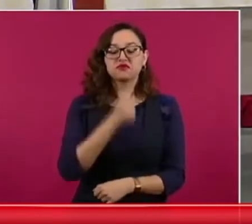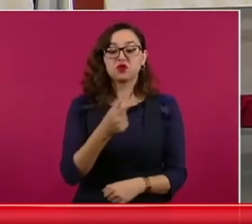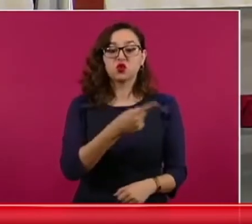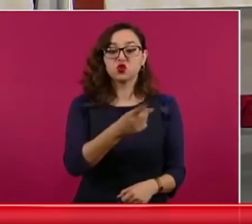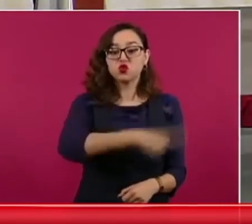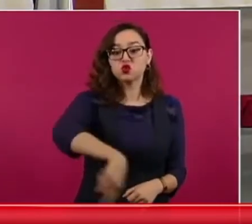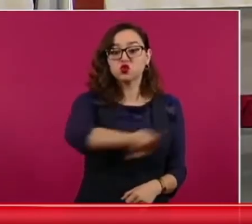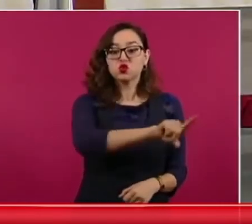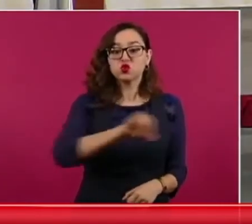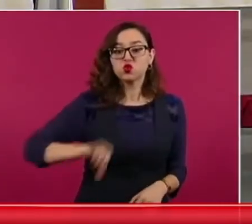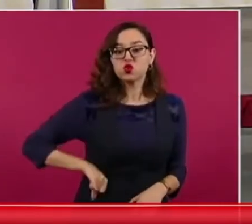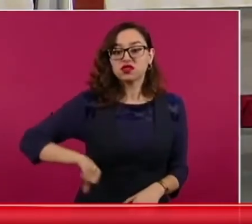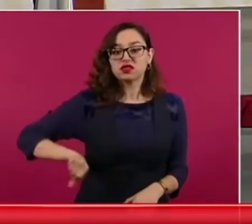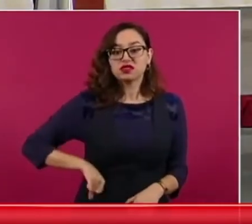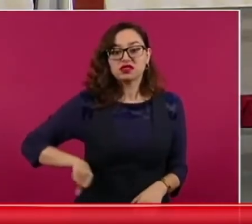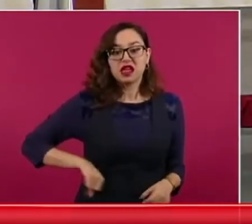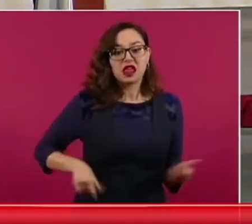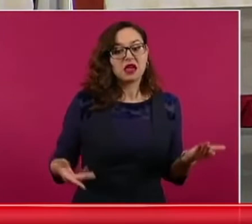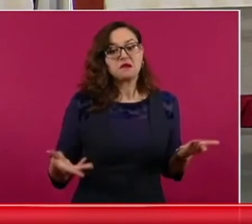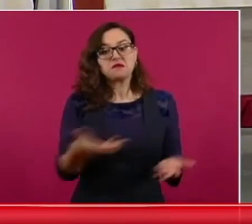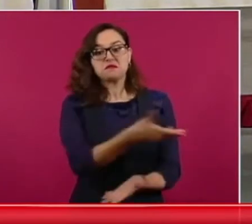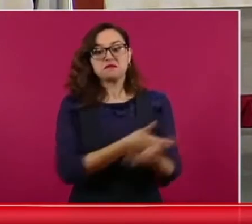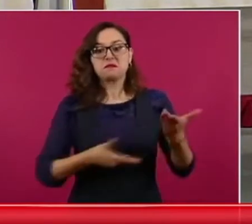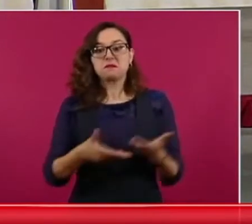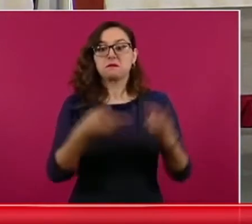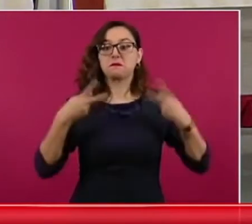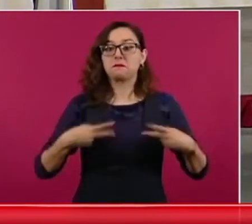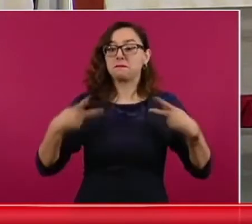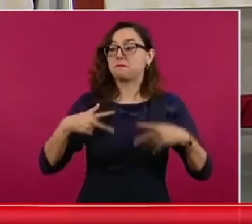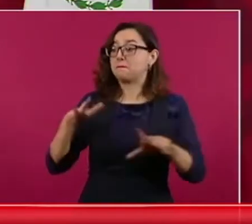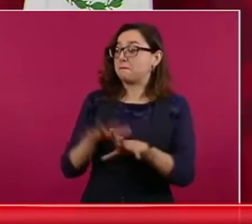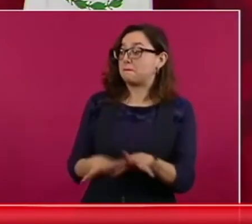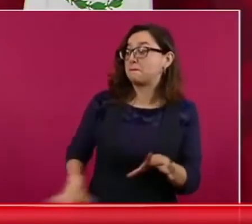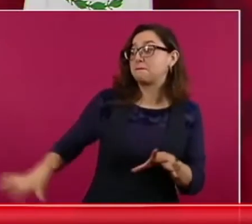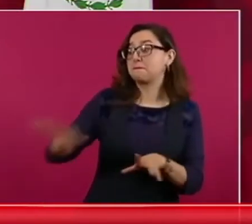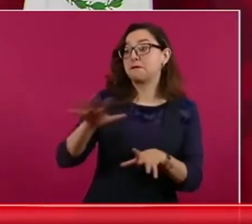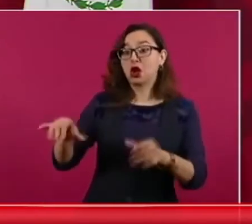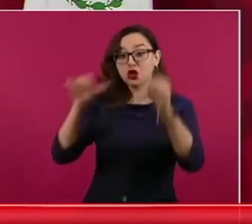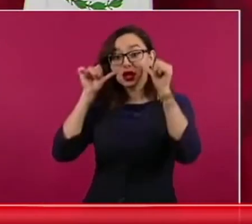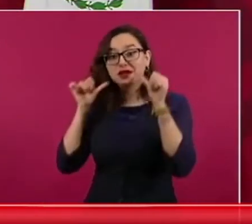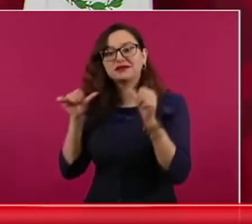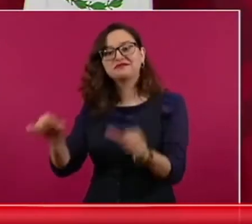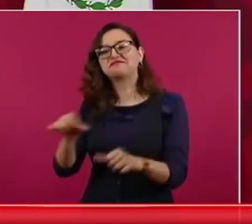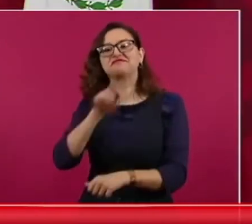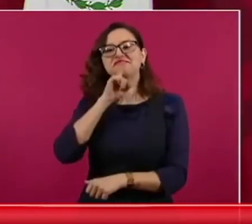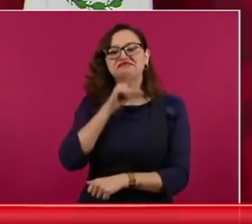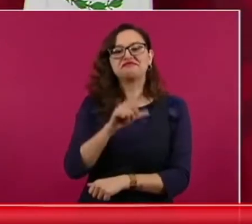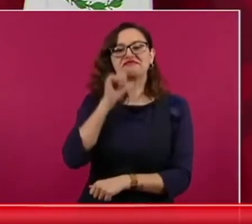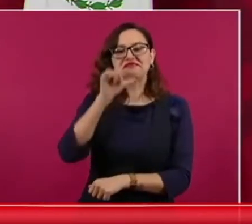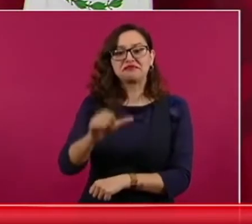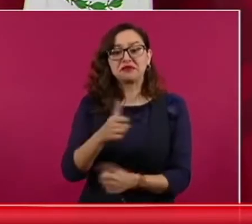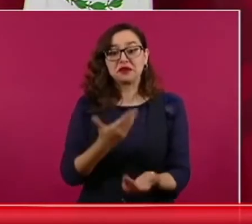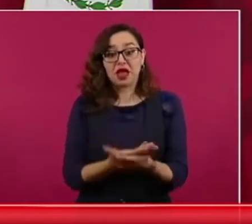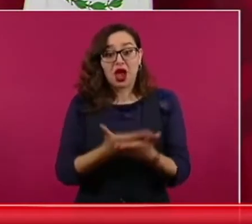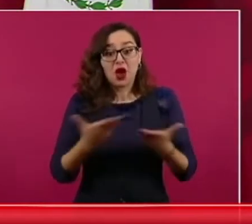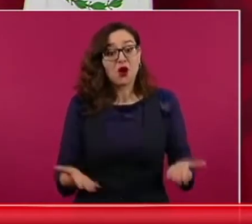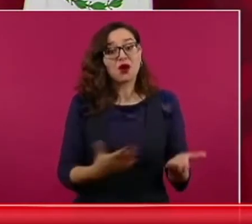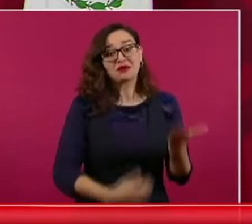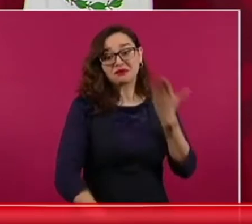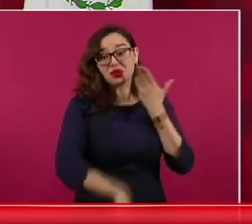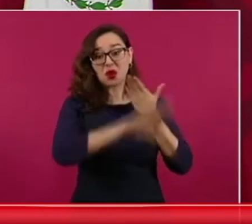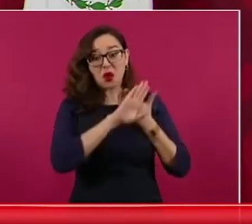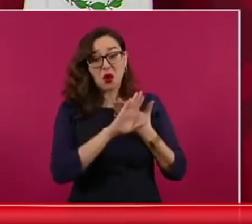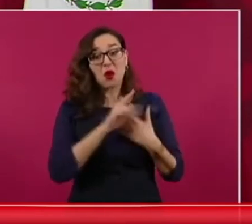cuentan, menos el interés del pueblo. Pero no hay mal que por bien no venga.